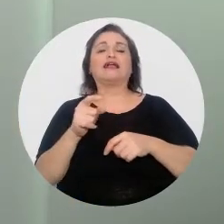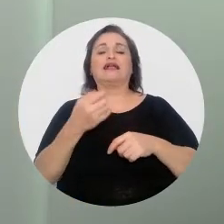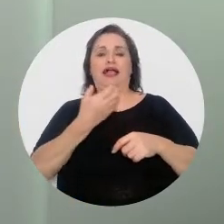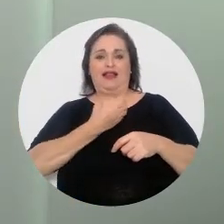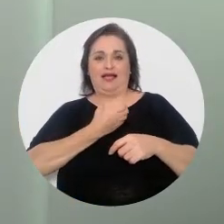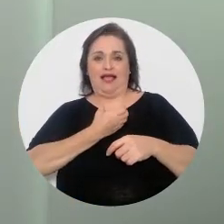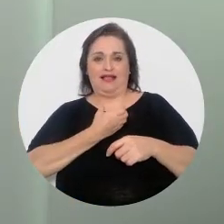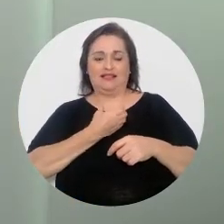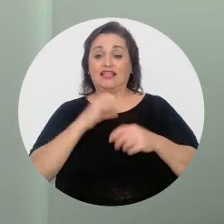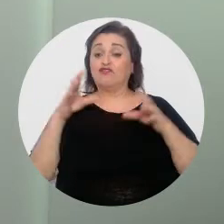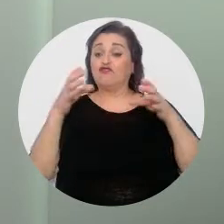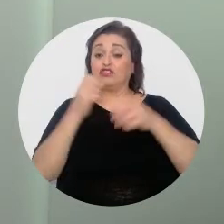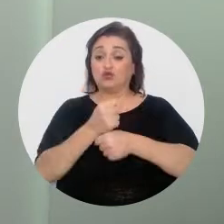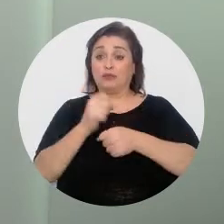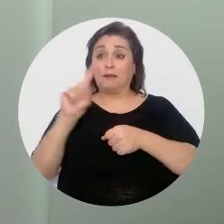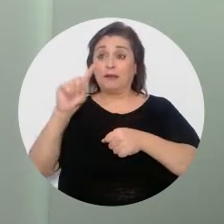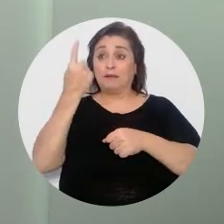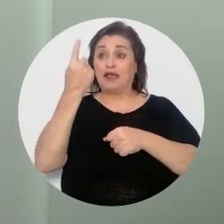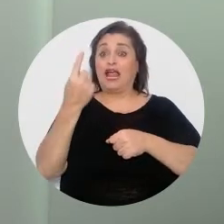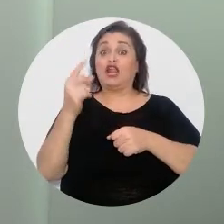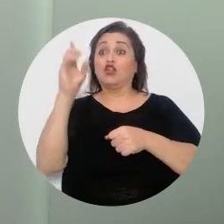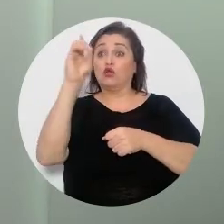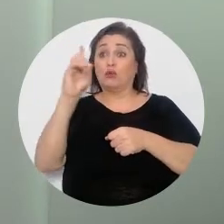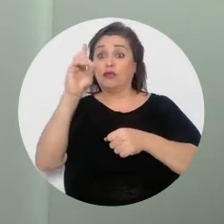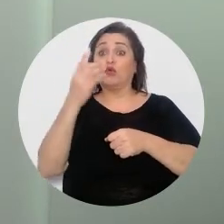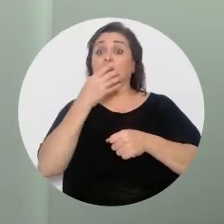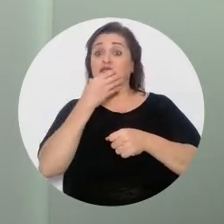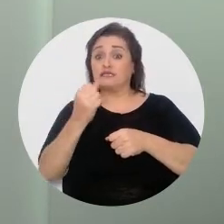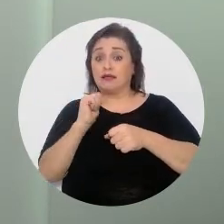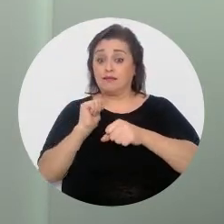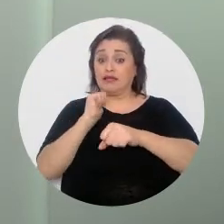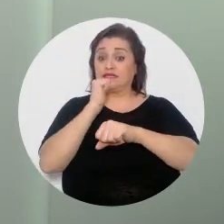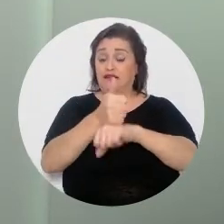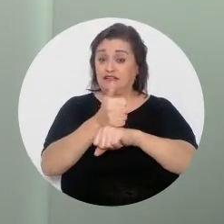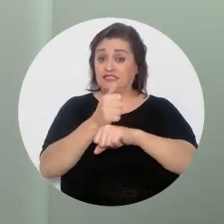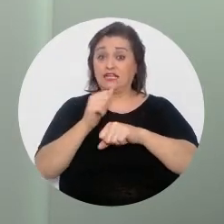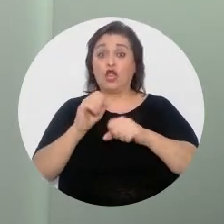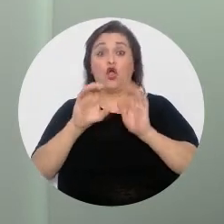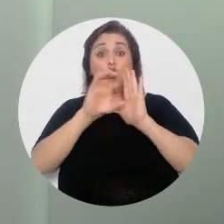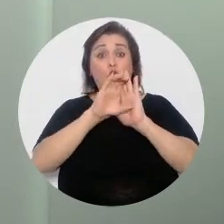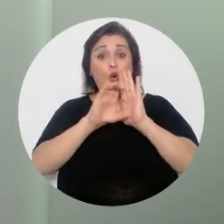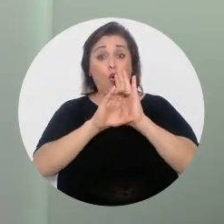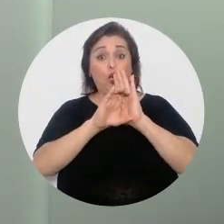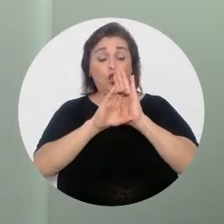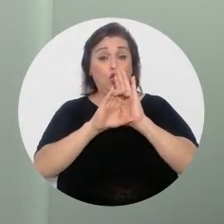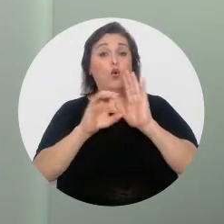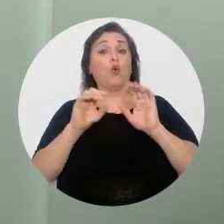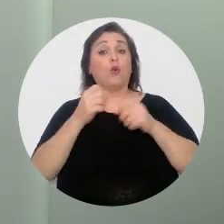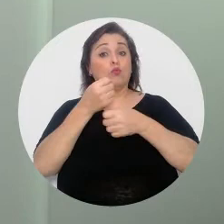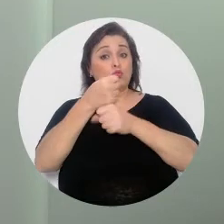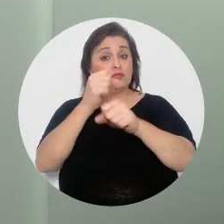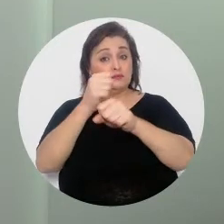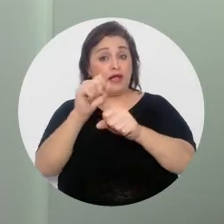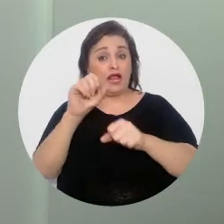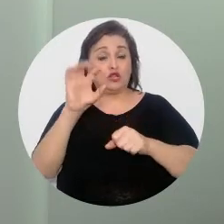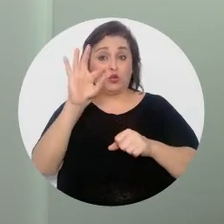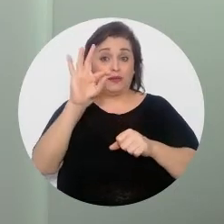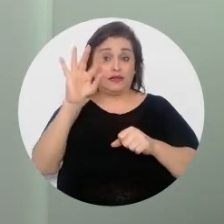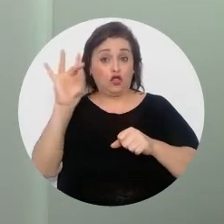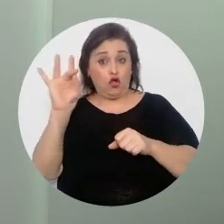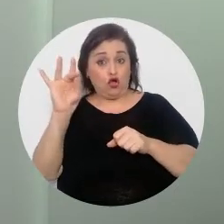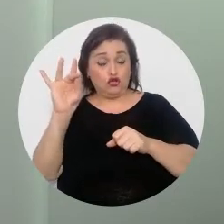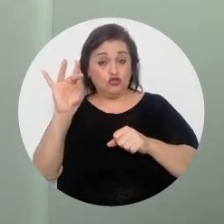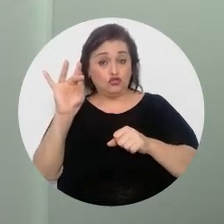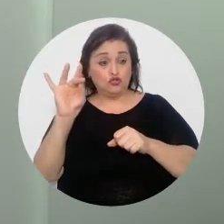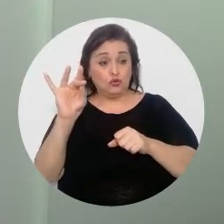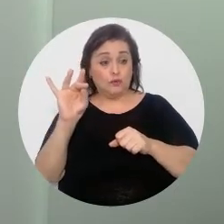Entonces, en resumen, ese primer domingo de diciembre que establecía el Código Municipal del 98, donde eran elecciones